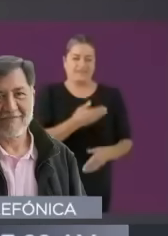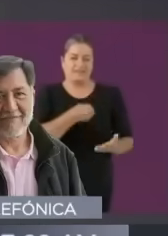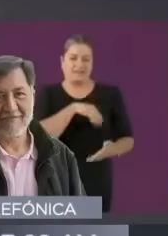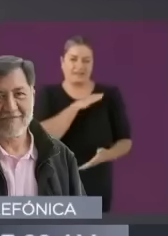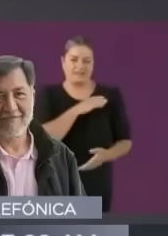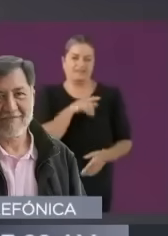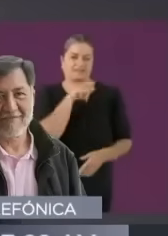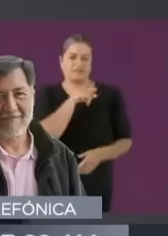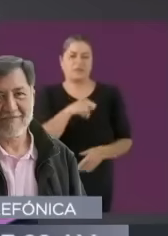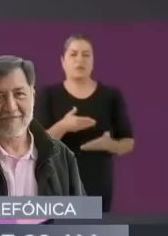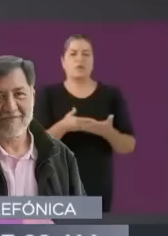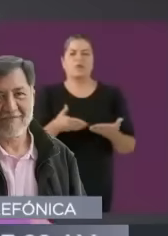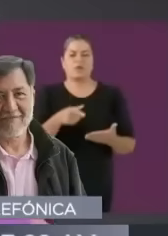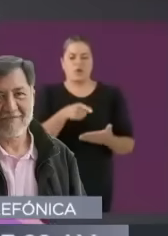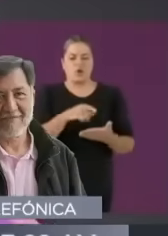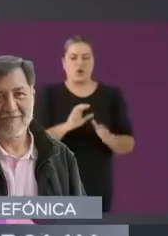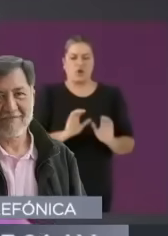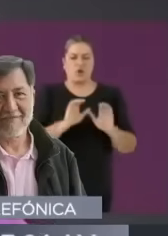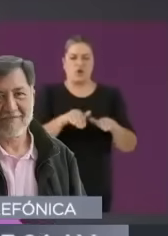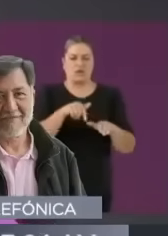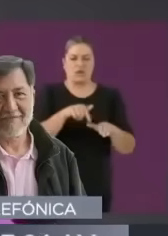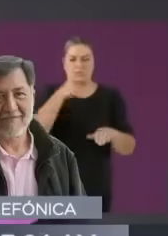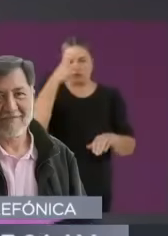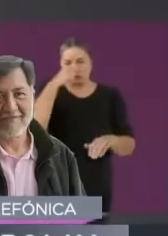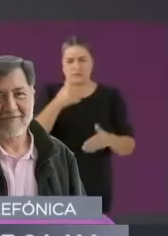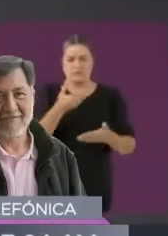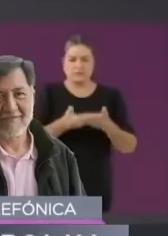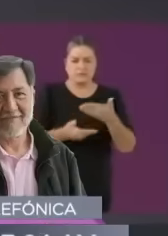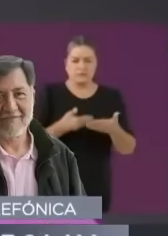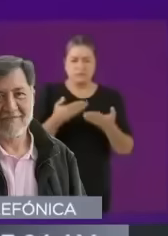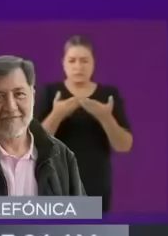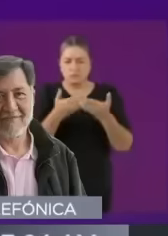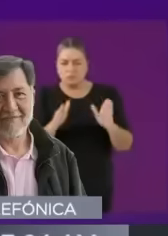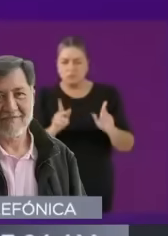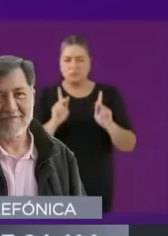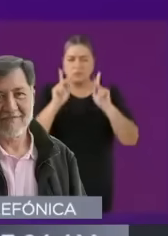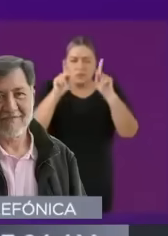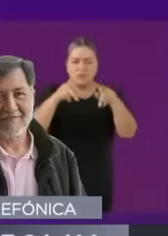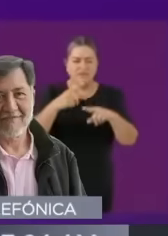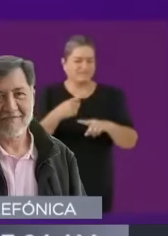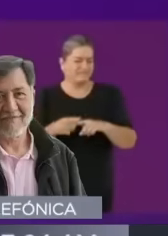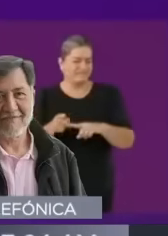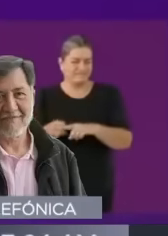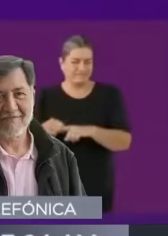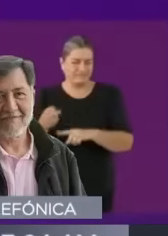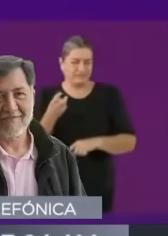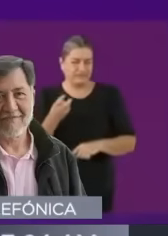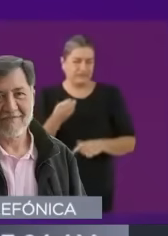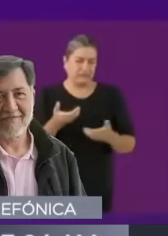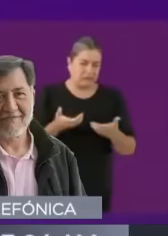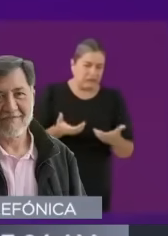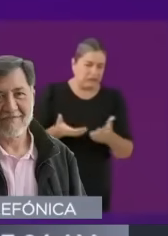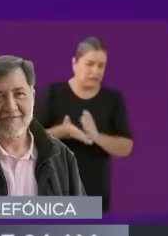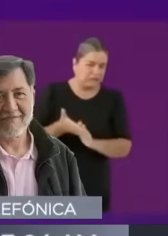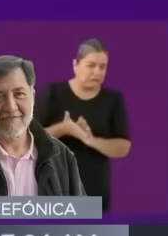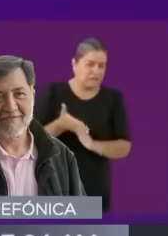complicado porque van a segir con su guerra su ellos han apostado al miedo a la mentira a la guerra sucia Bueno pues veremos qué sucede el